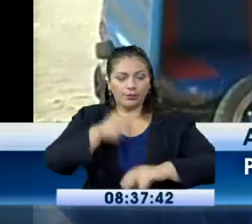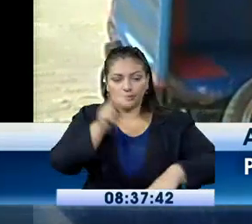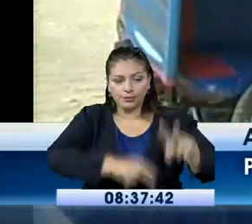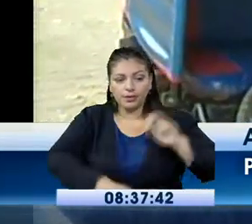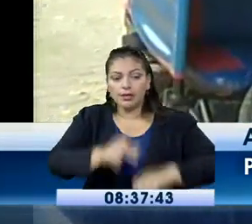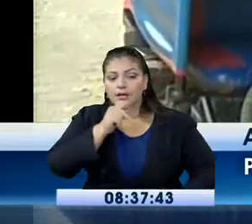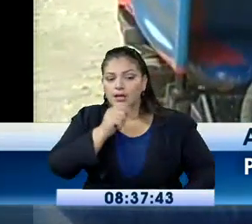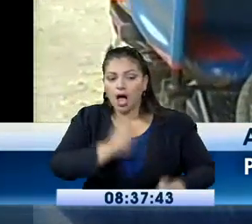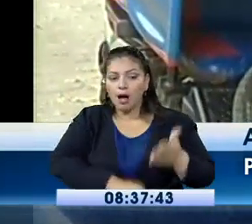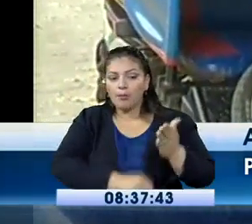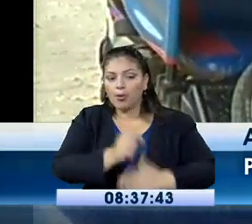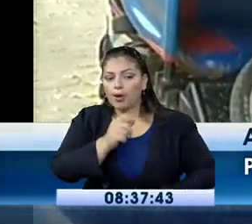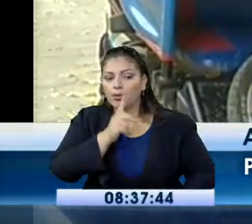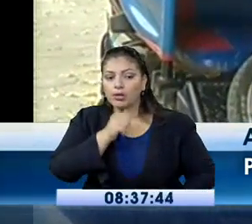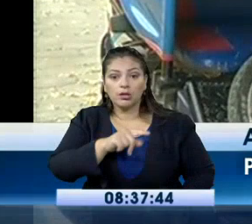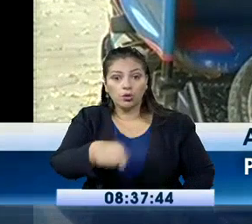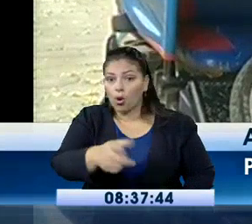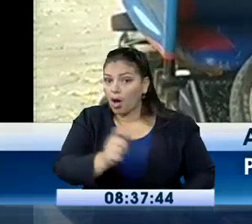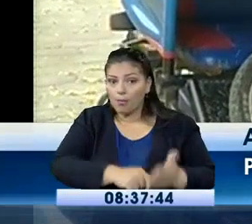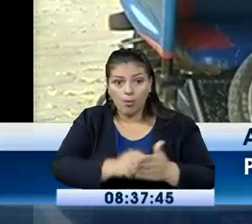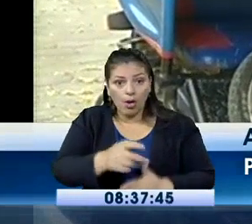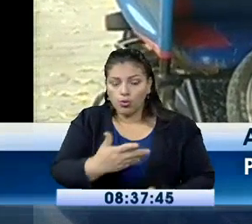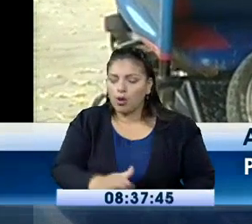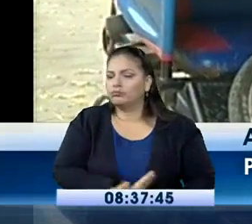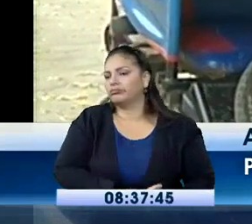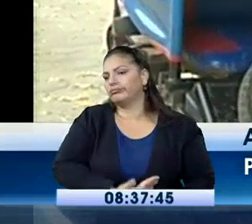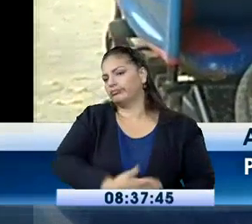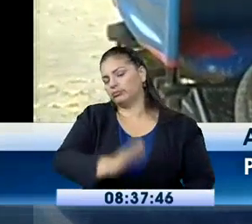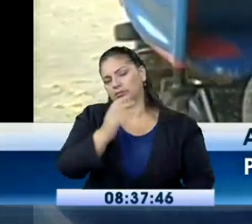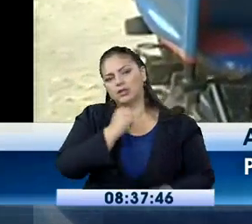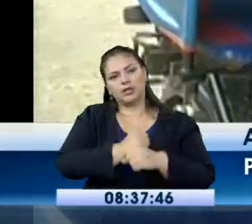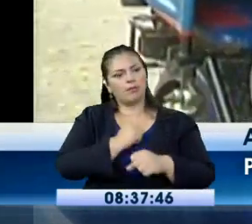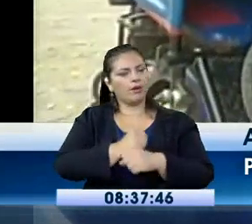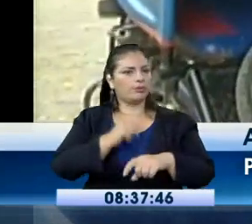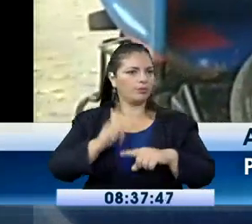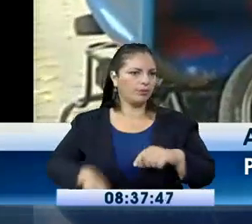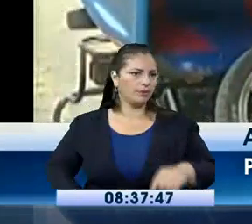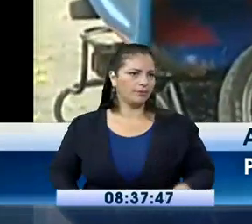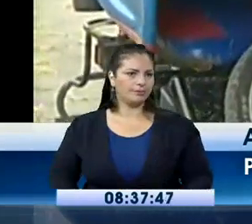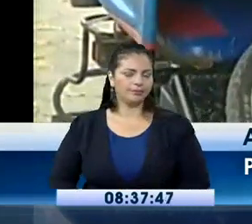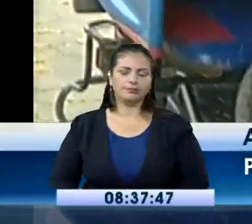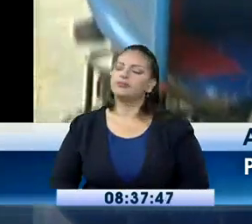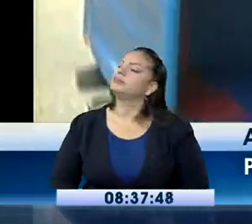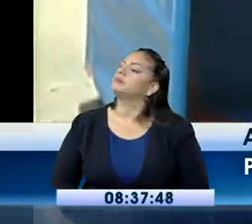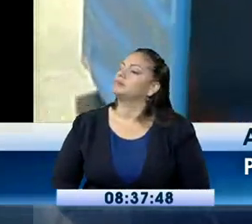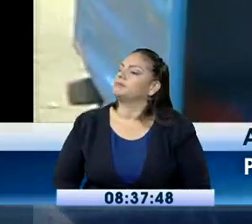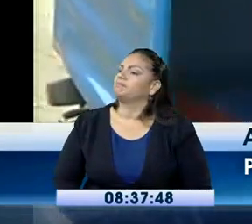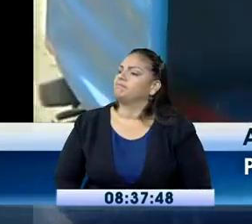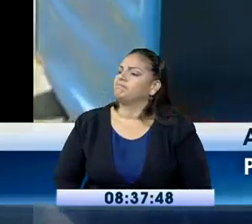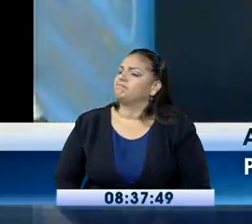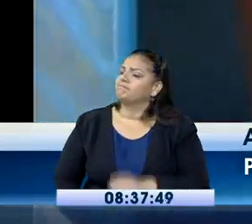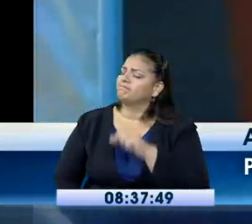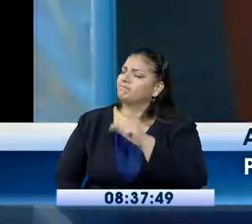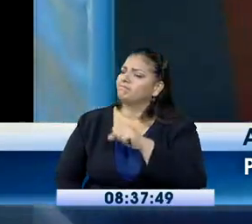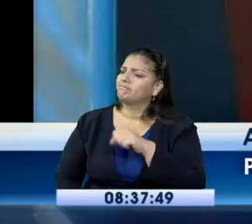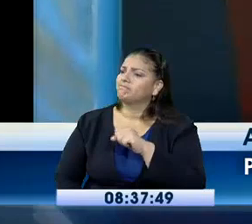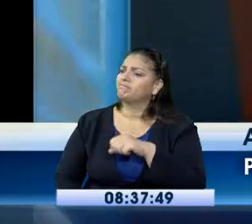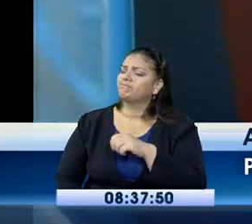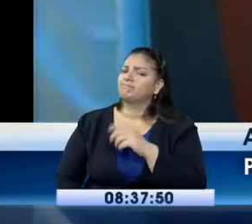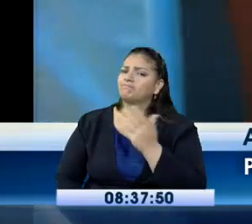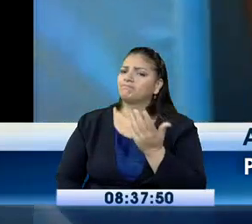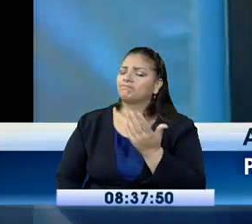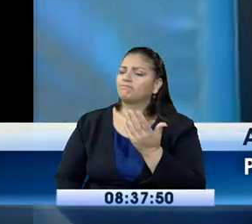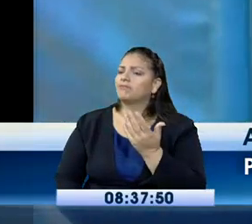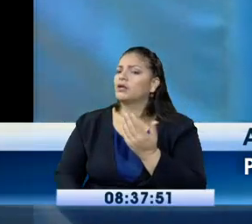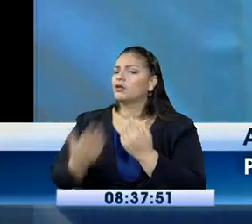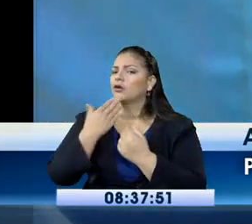tendrán que retirarse de la ciudad. Y también el GPS va a servir para saber, para conocer si están trabajando en el sector asignado. Sí, dos cosas son las que vamos a controlar